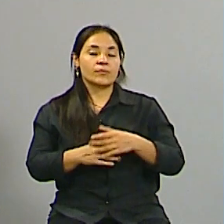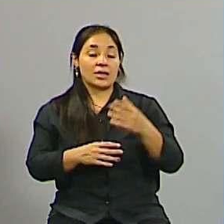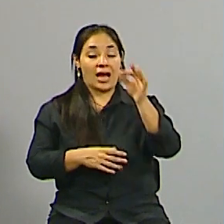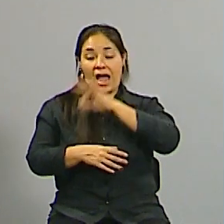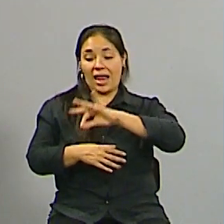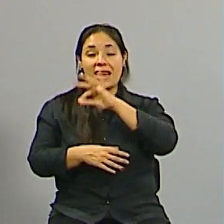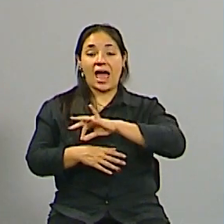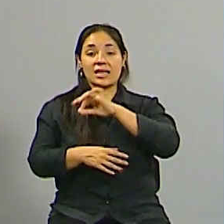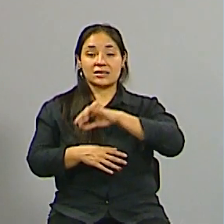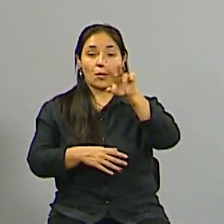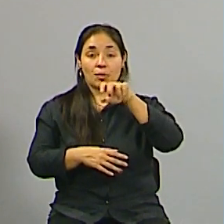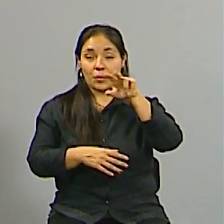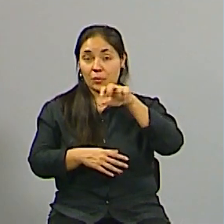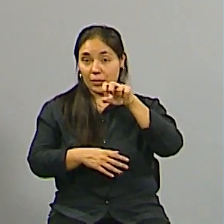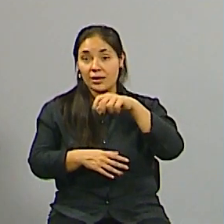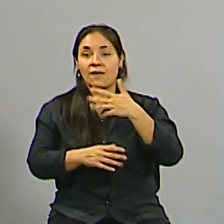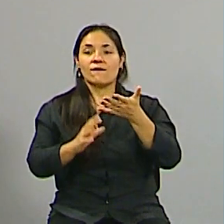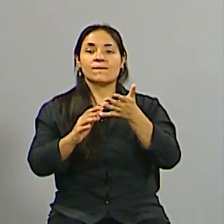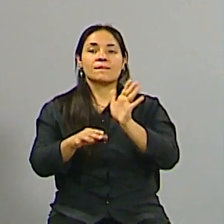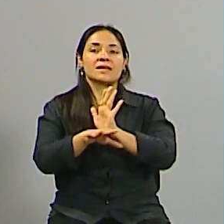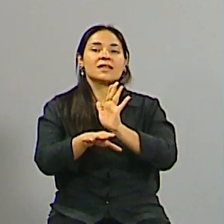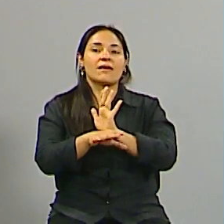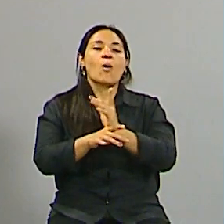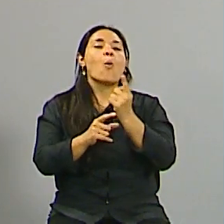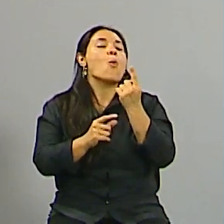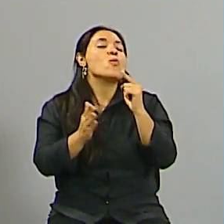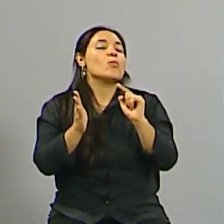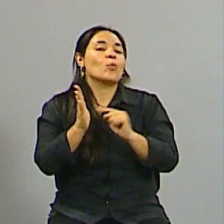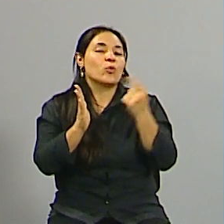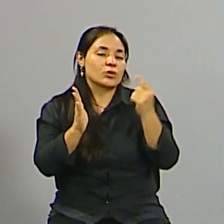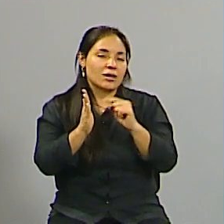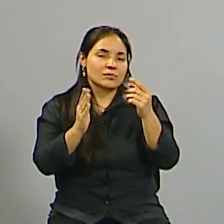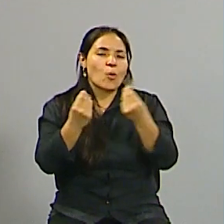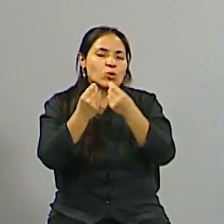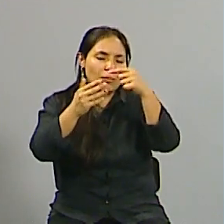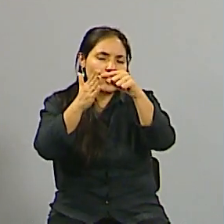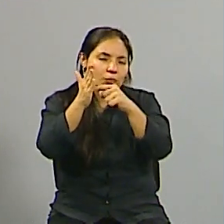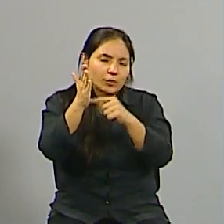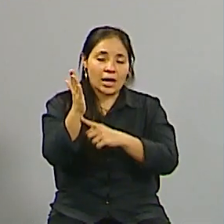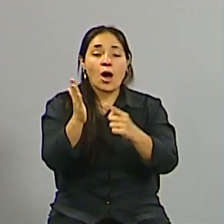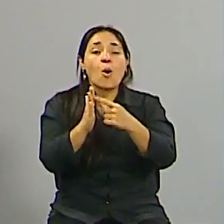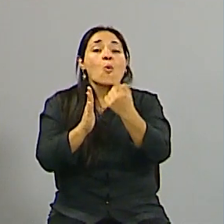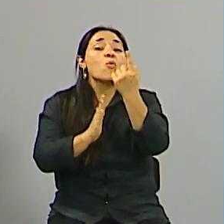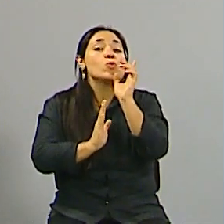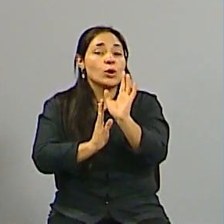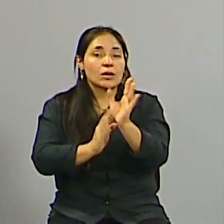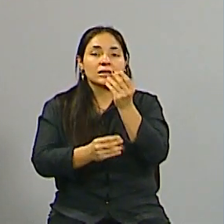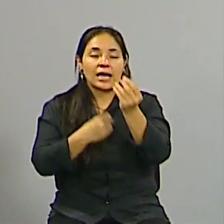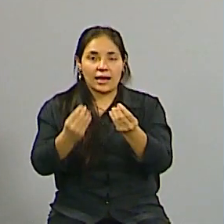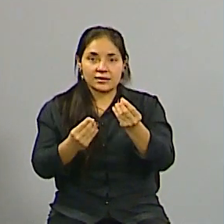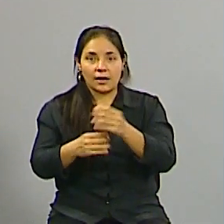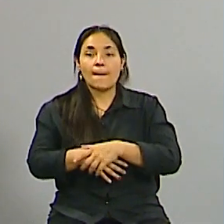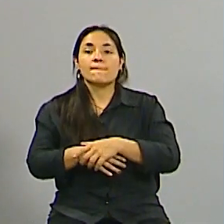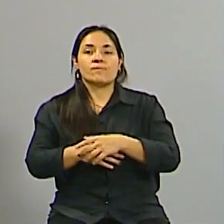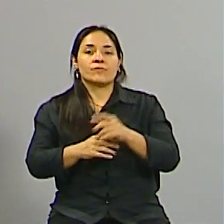ganancias, o por lo menos vamos a ponerlo en términos de una de las claves de la generación de ganancias de esos tipos de empresas, es exactamente